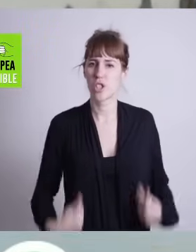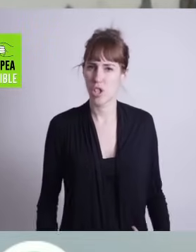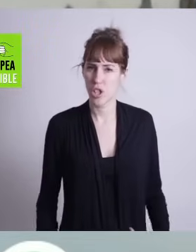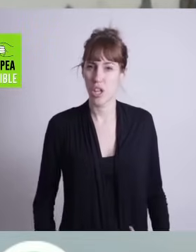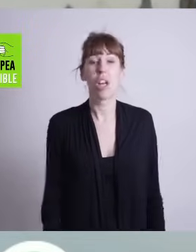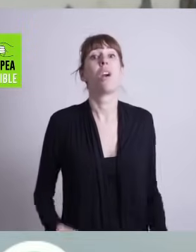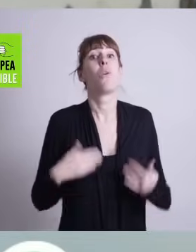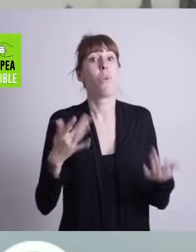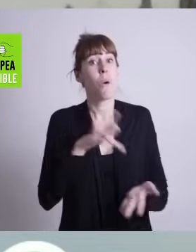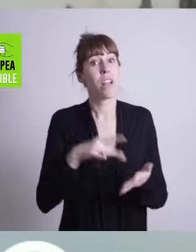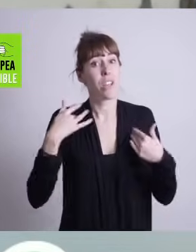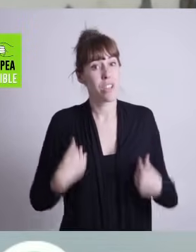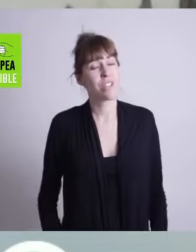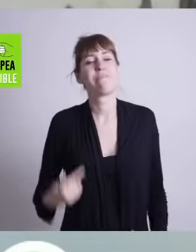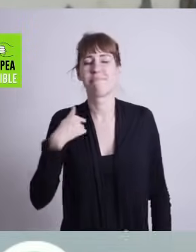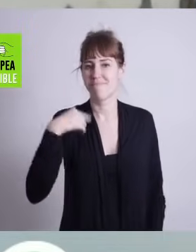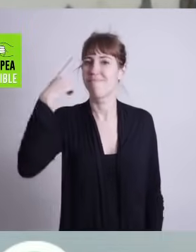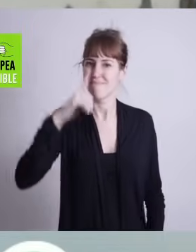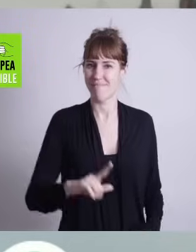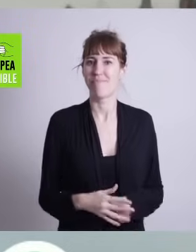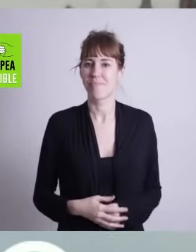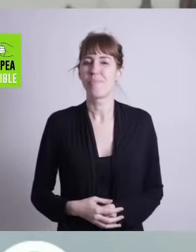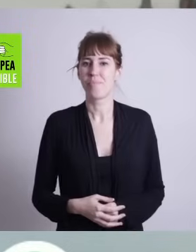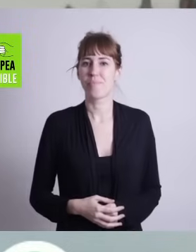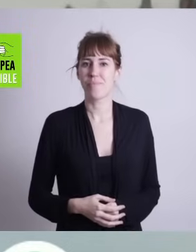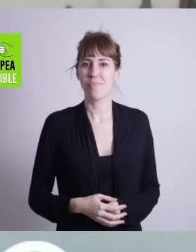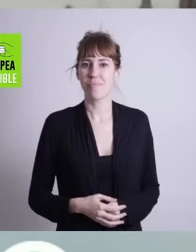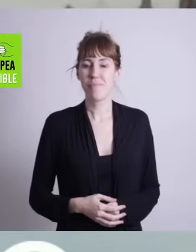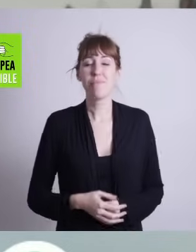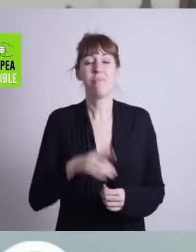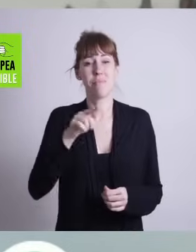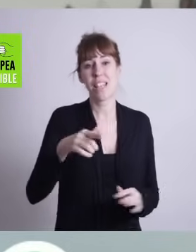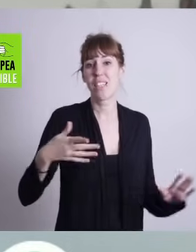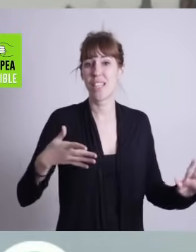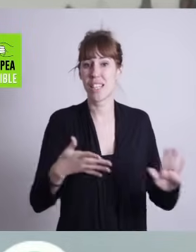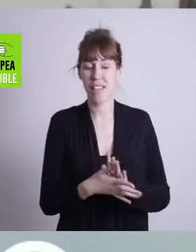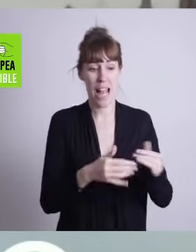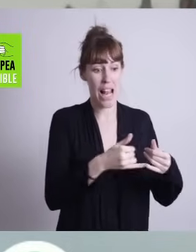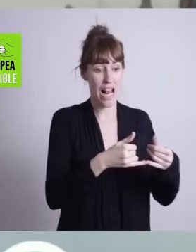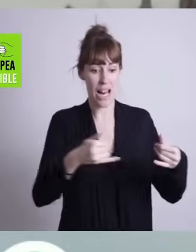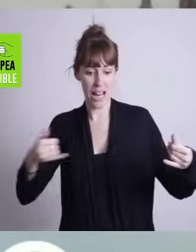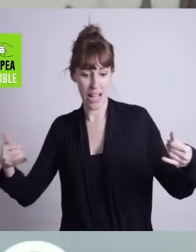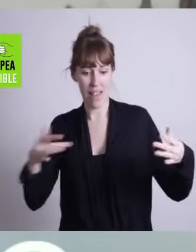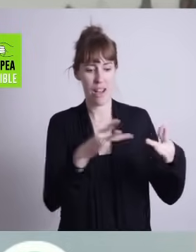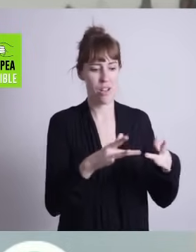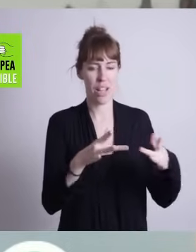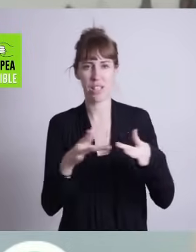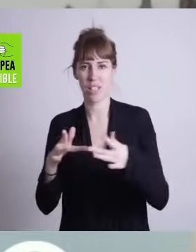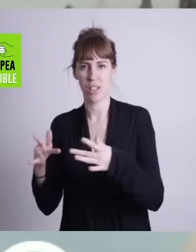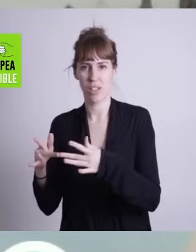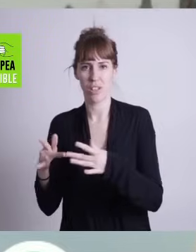y cuando yo soy yo sé. Esa sería la línea de